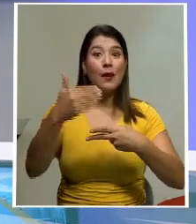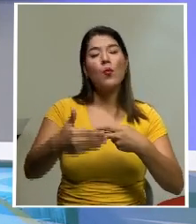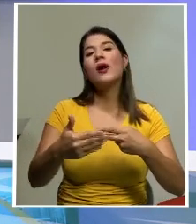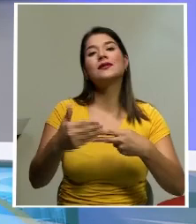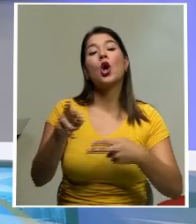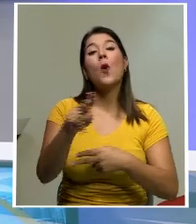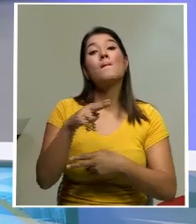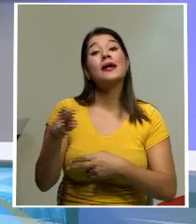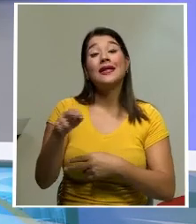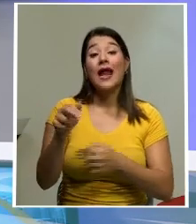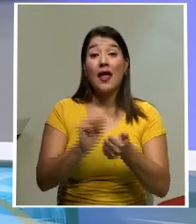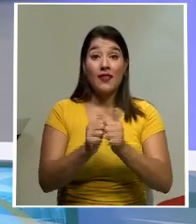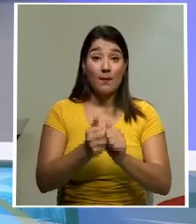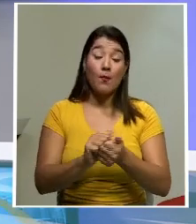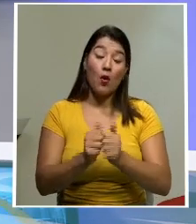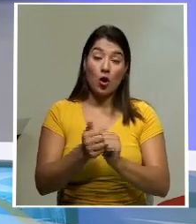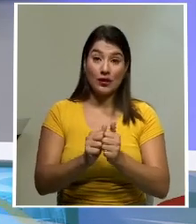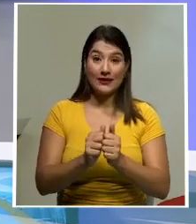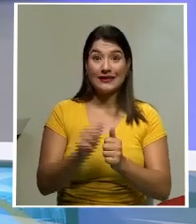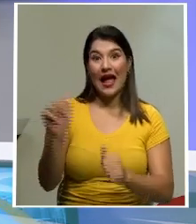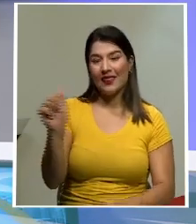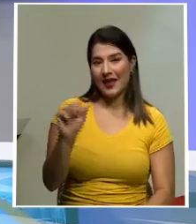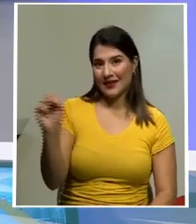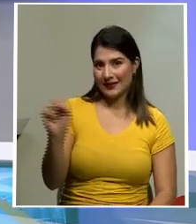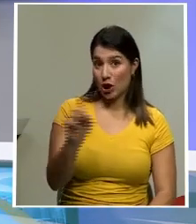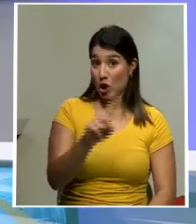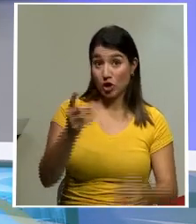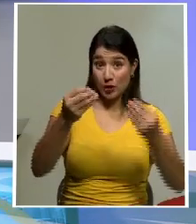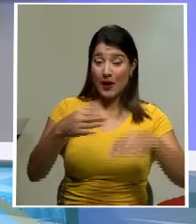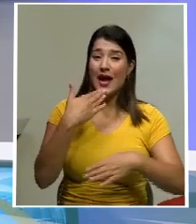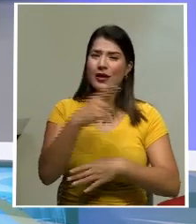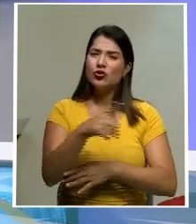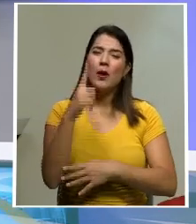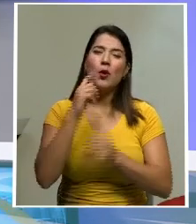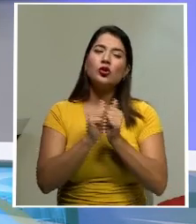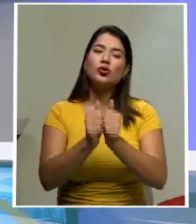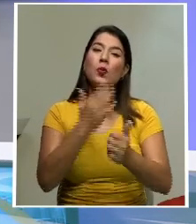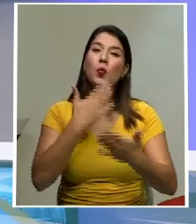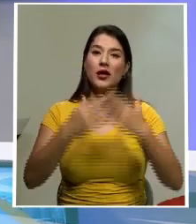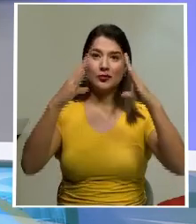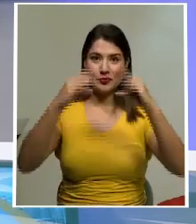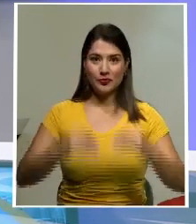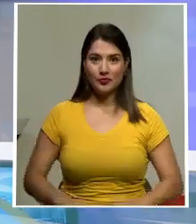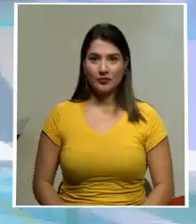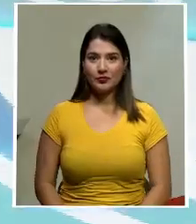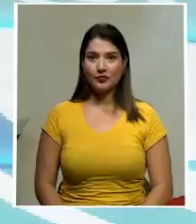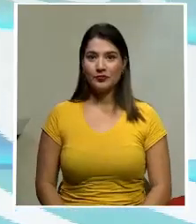Salazar nos tendrá toda la información deportiva para que no se la pierdan. Gracias por acompañarnos. Muy buenas noches.